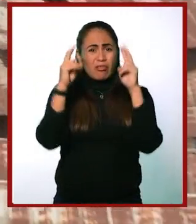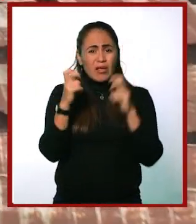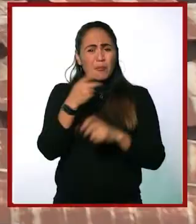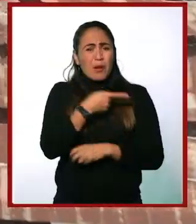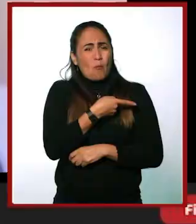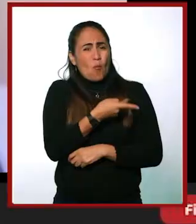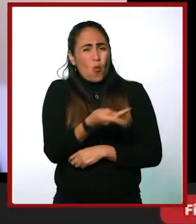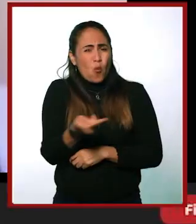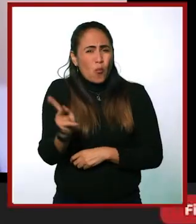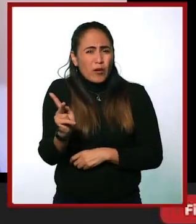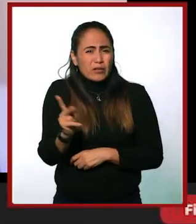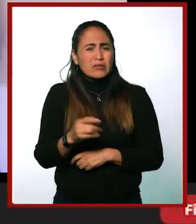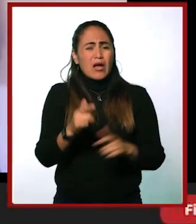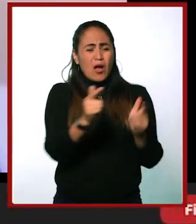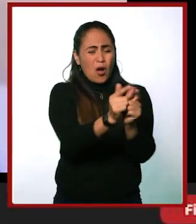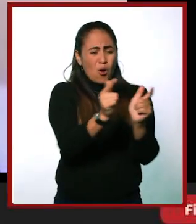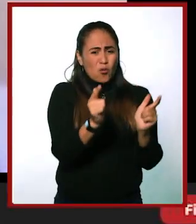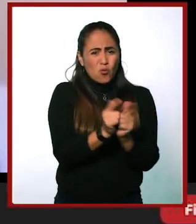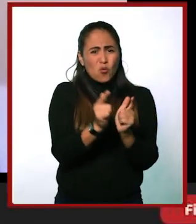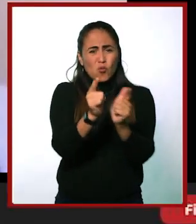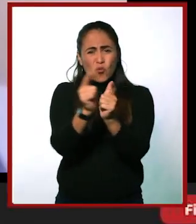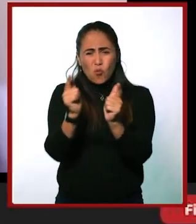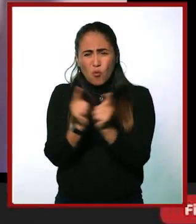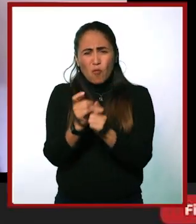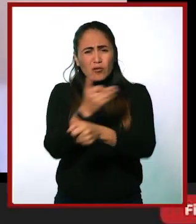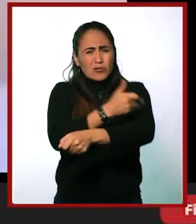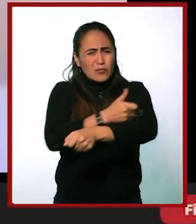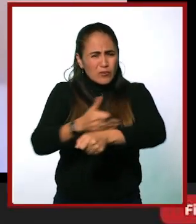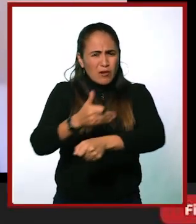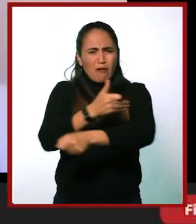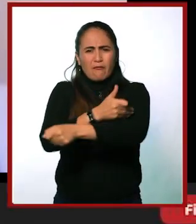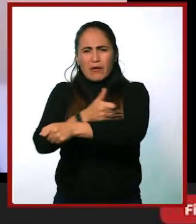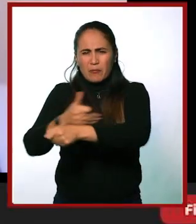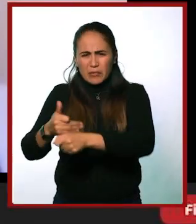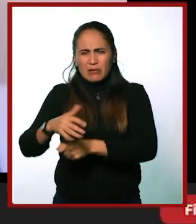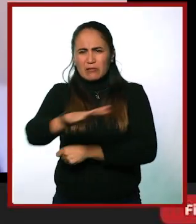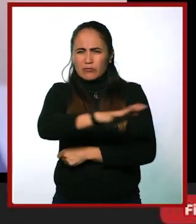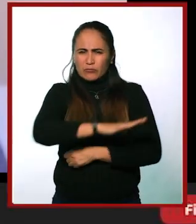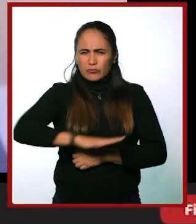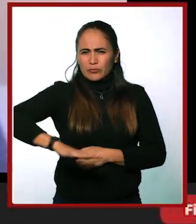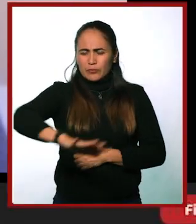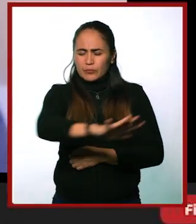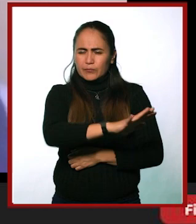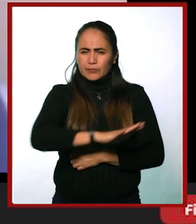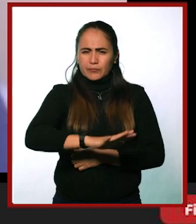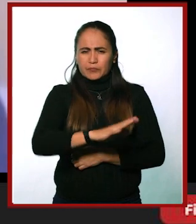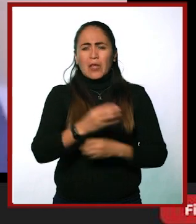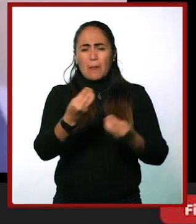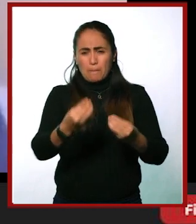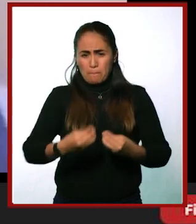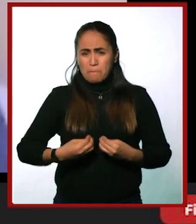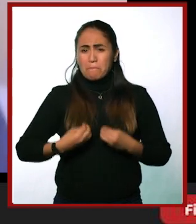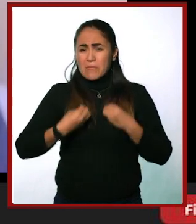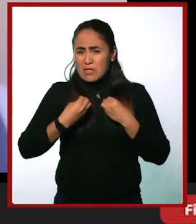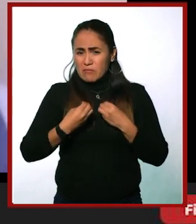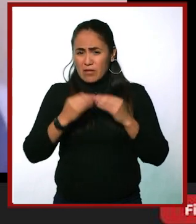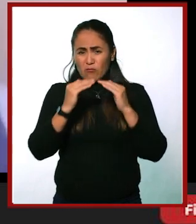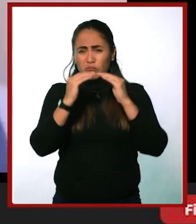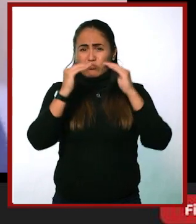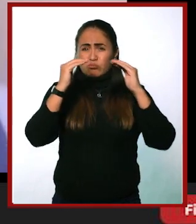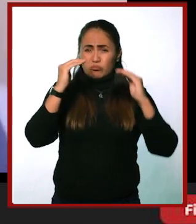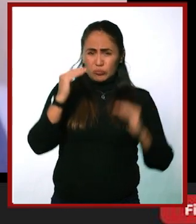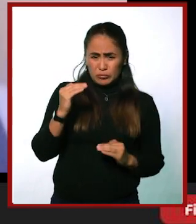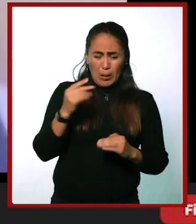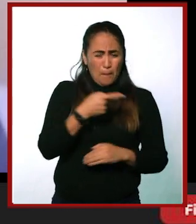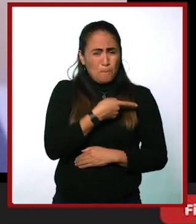por supuesto, grandes grupos de las familias y grandes grupos de la población que viven por debajo